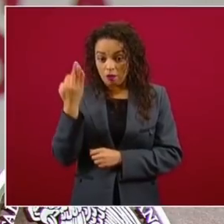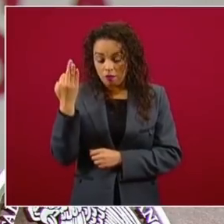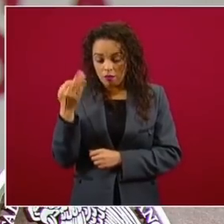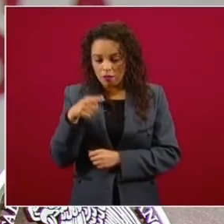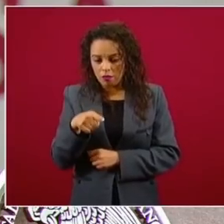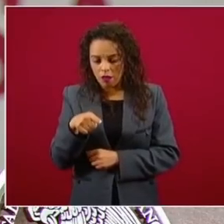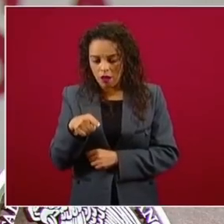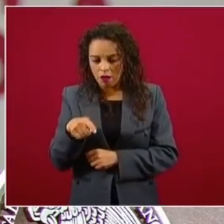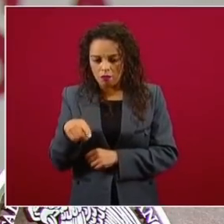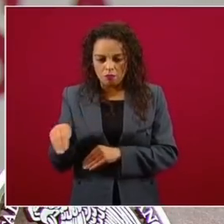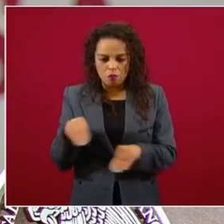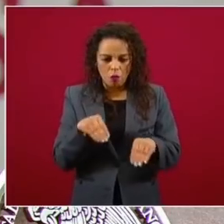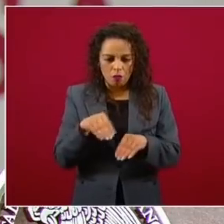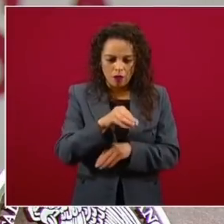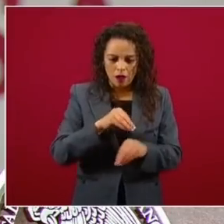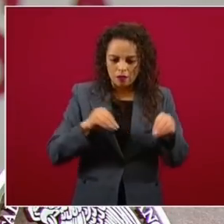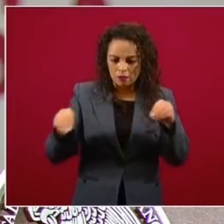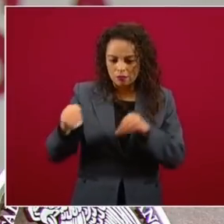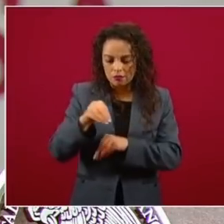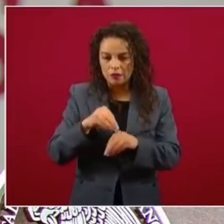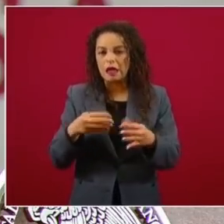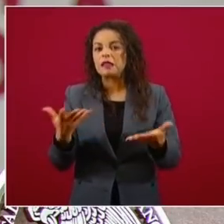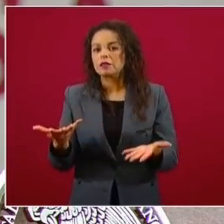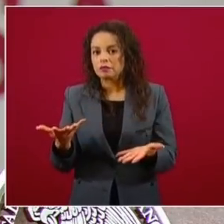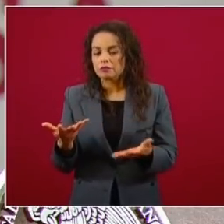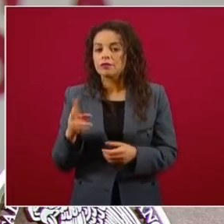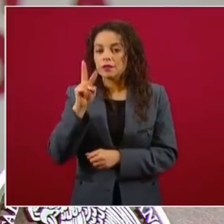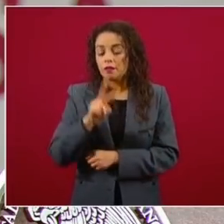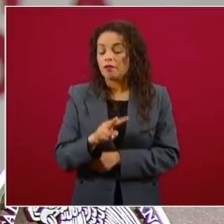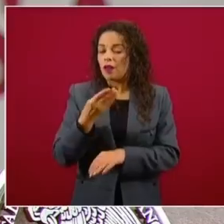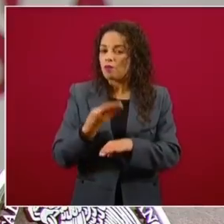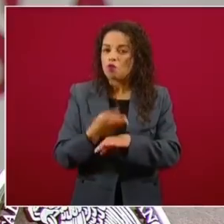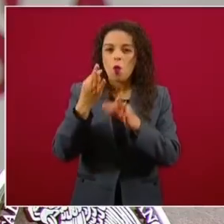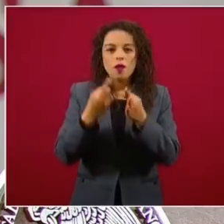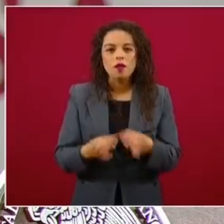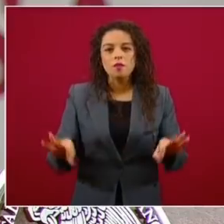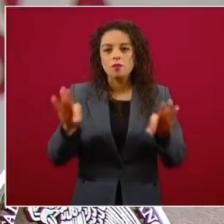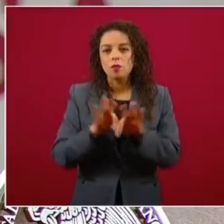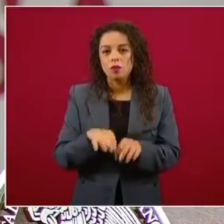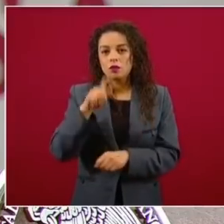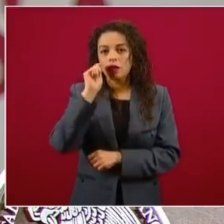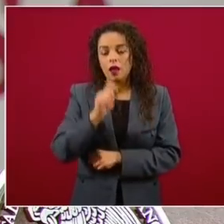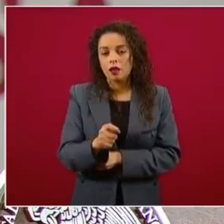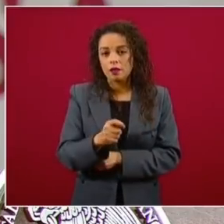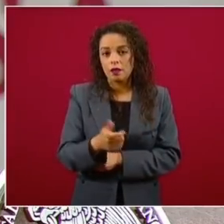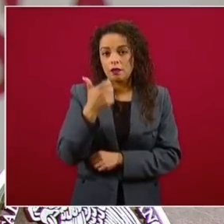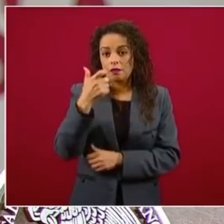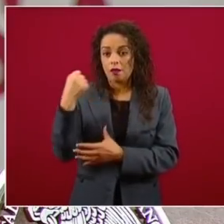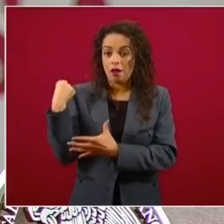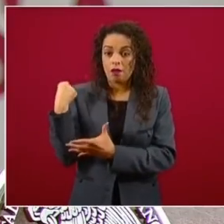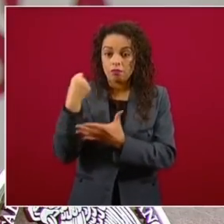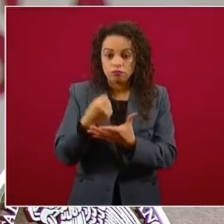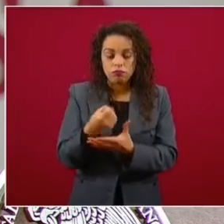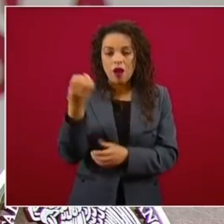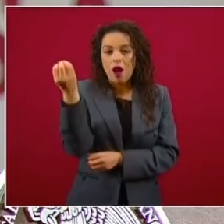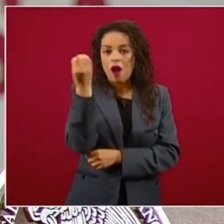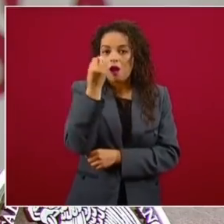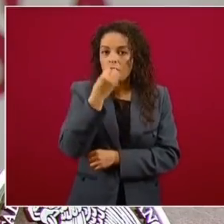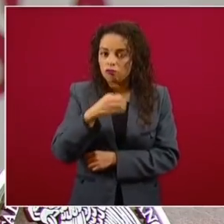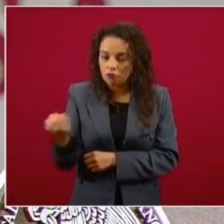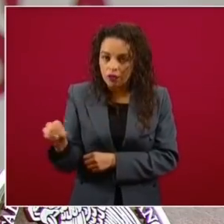son relativamente estrechos. Un monto muy importante de los gastos son obligatorios o están determinados